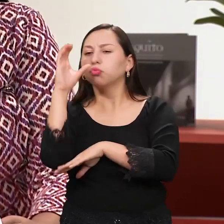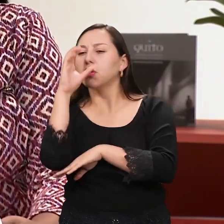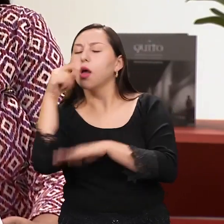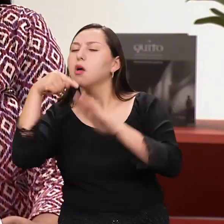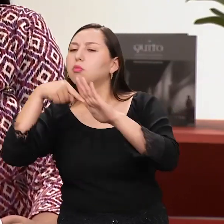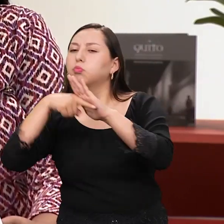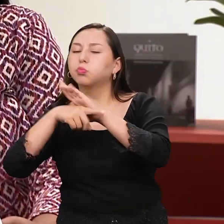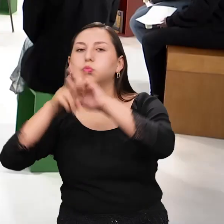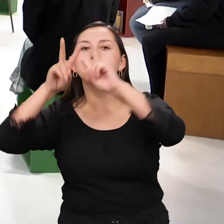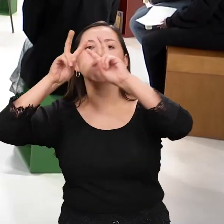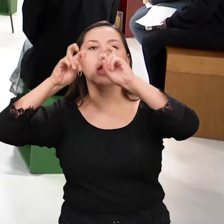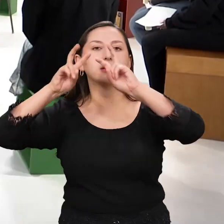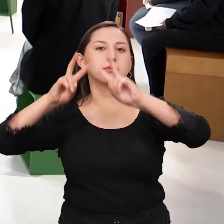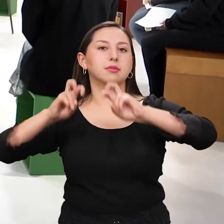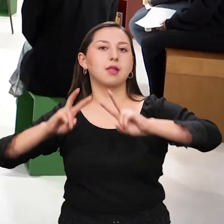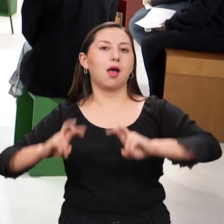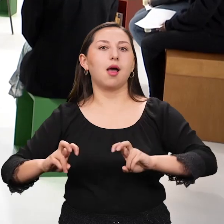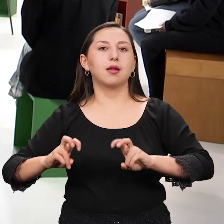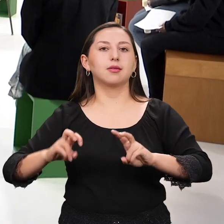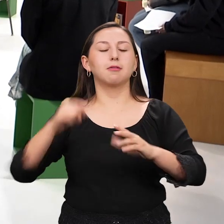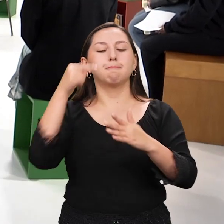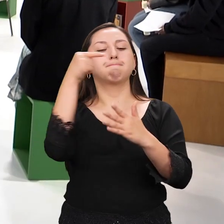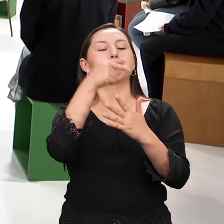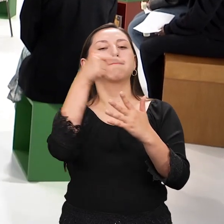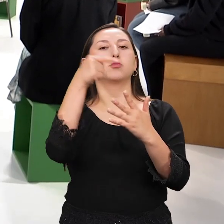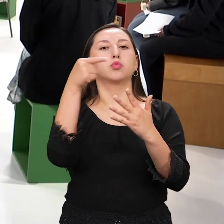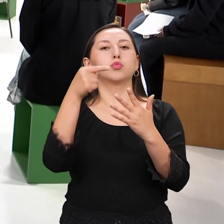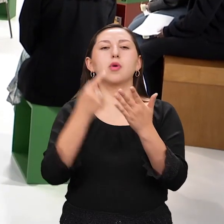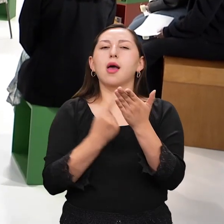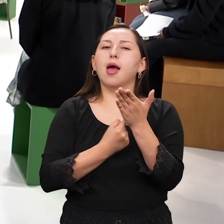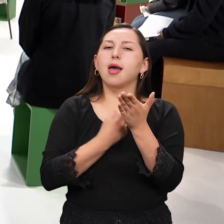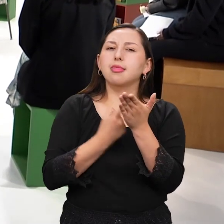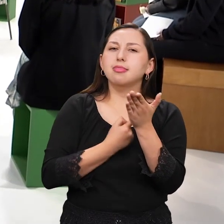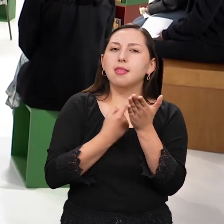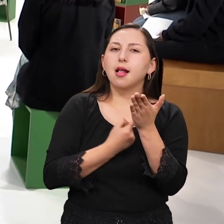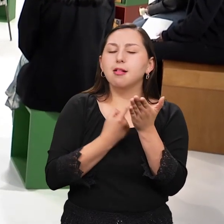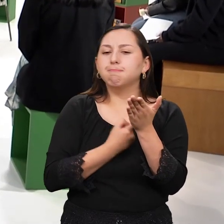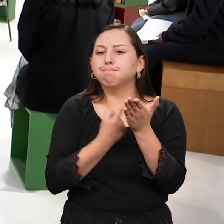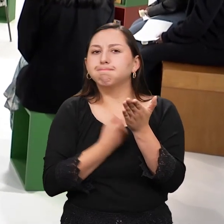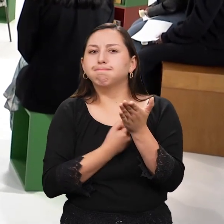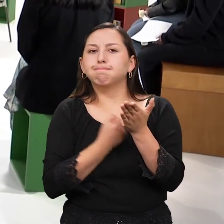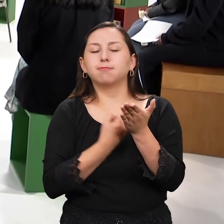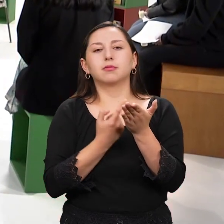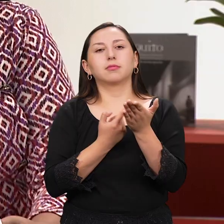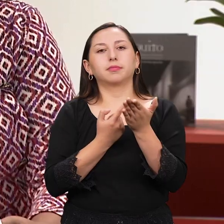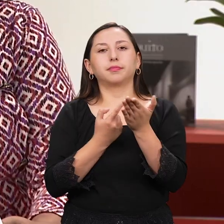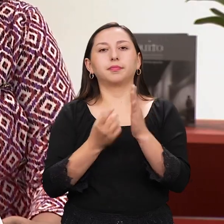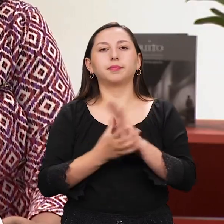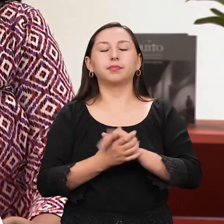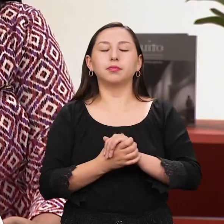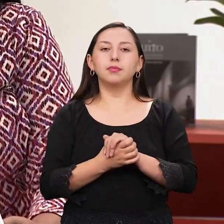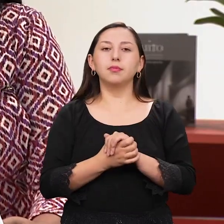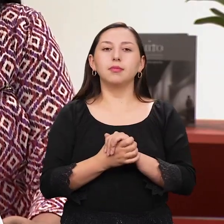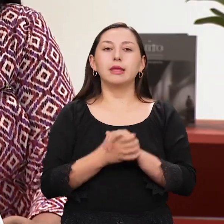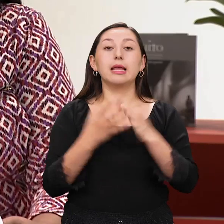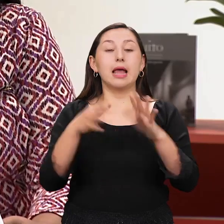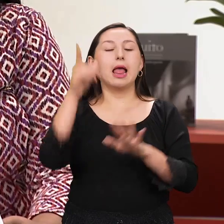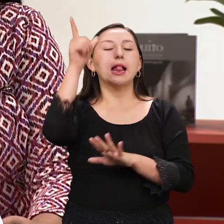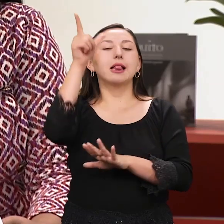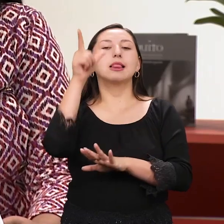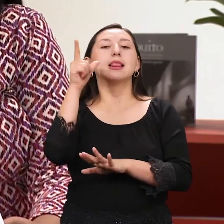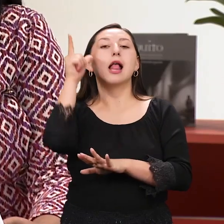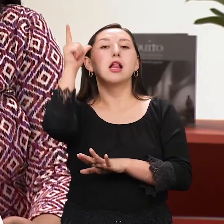imagen, es decir, tiene varios componentes, no solo de análisis de contenido, sino también de análisis de discurso, que ya desde una